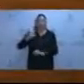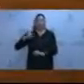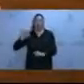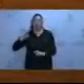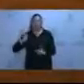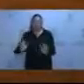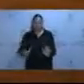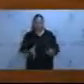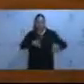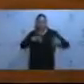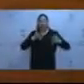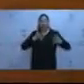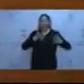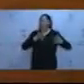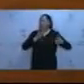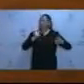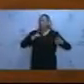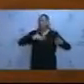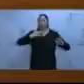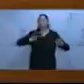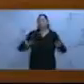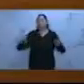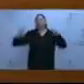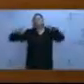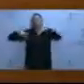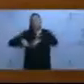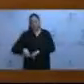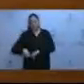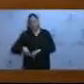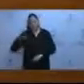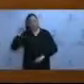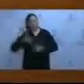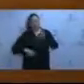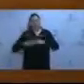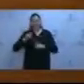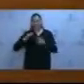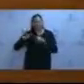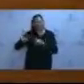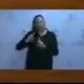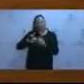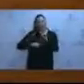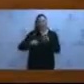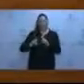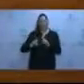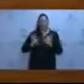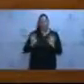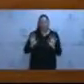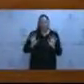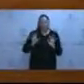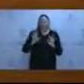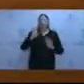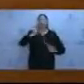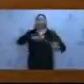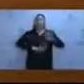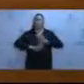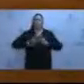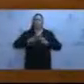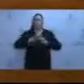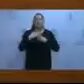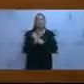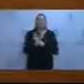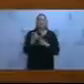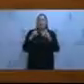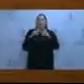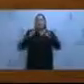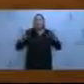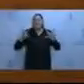contrario, confirmarse un fallo adverso para la misma. A pesar de esta compleja situación, conviene aclarar que Sogepsa, como